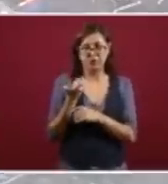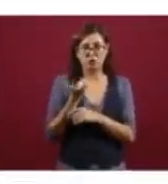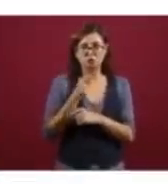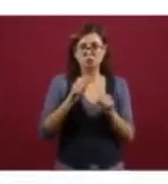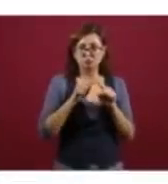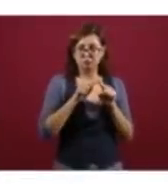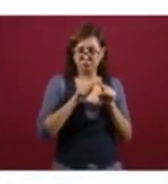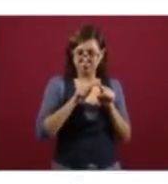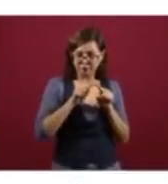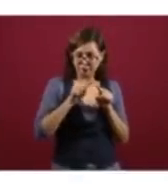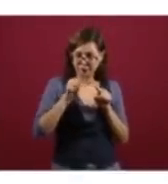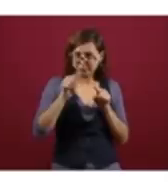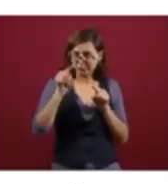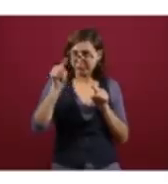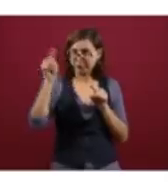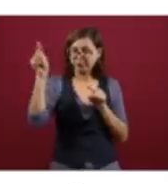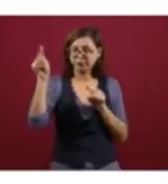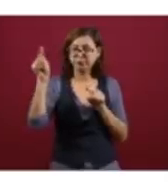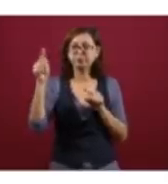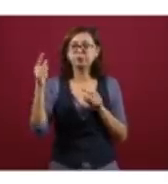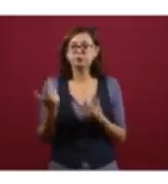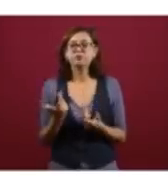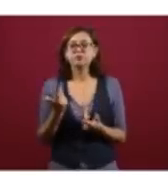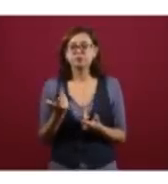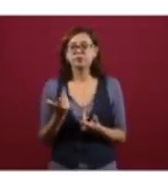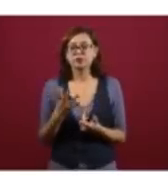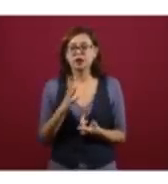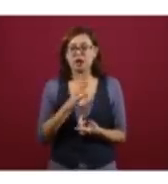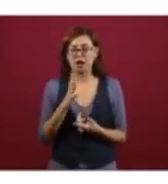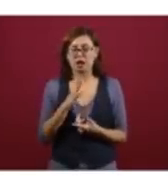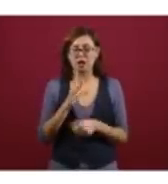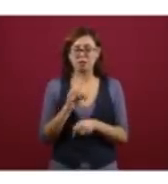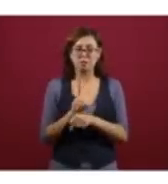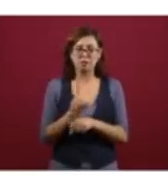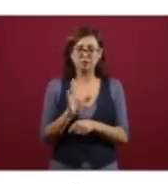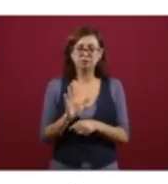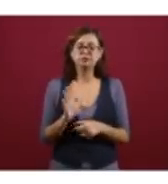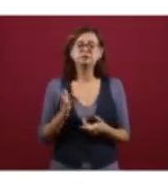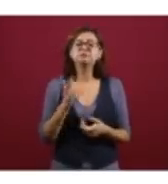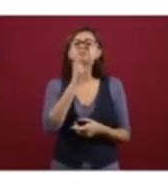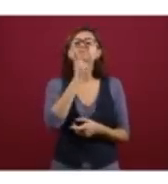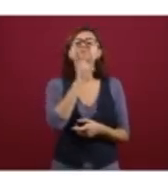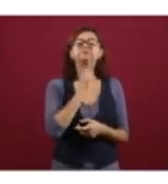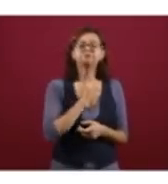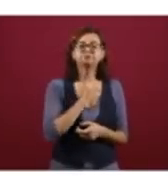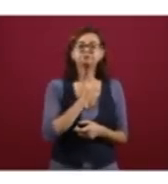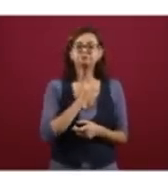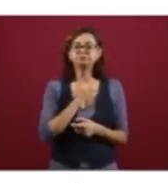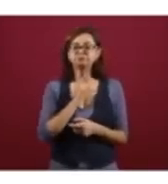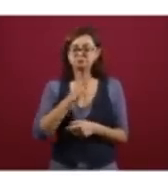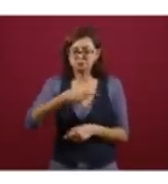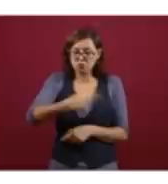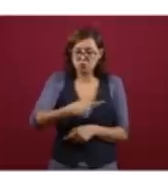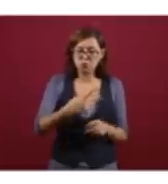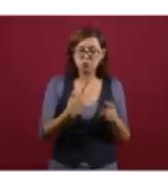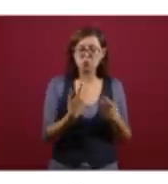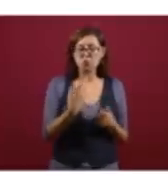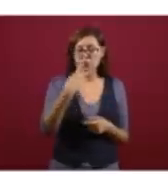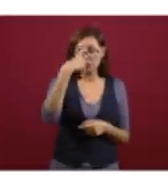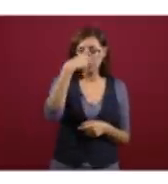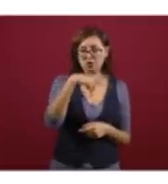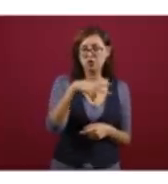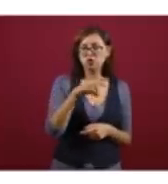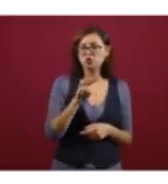serie tiene mayor frecuencia, es decir, se tiene más observaciones, un petróleo que es muy parecido a la mezcla mexicana, que es el WTI, el